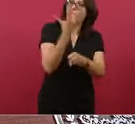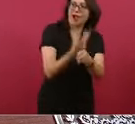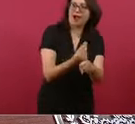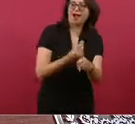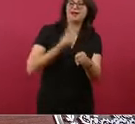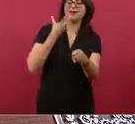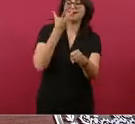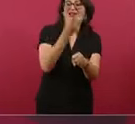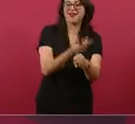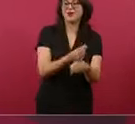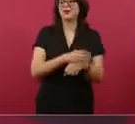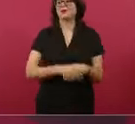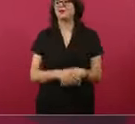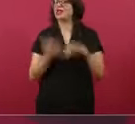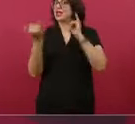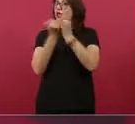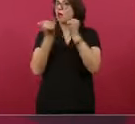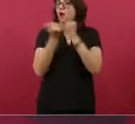terminando.